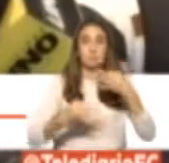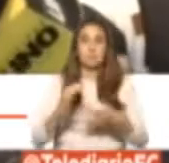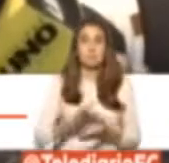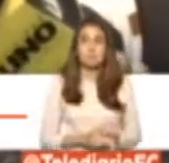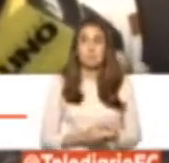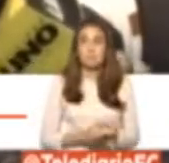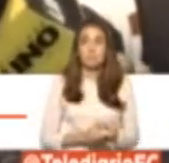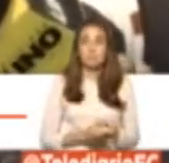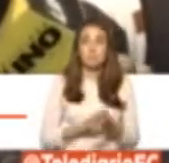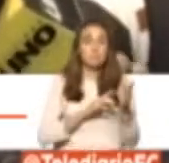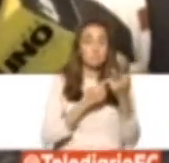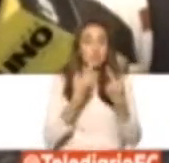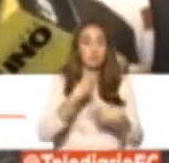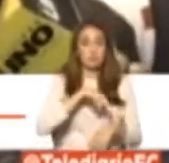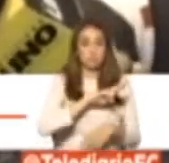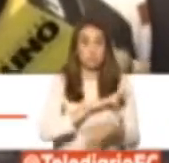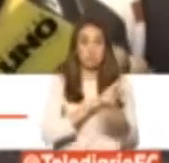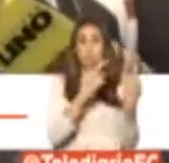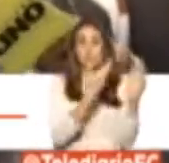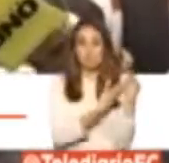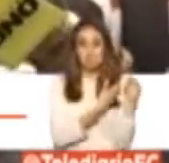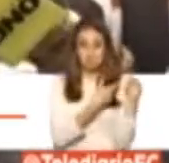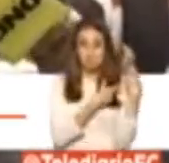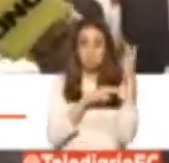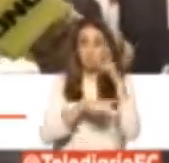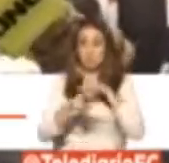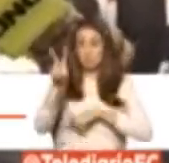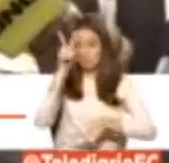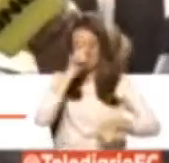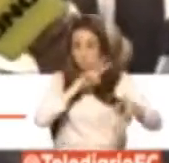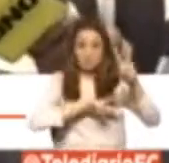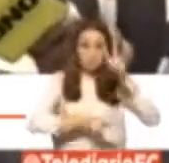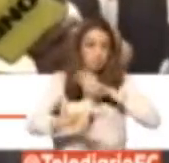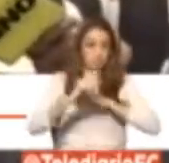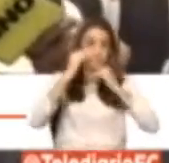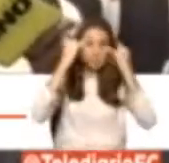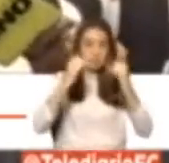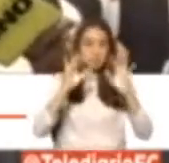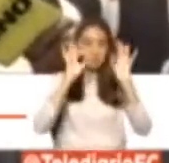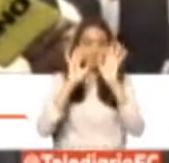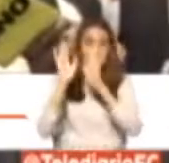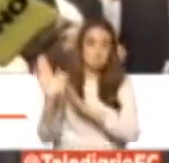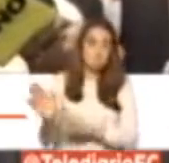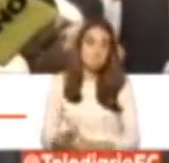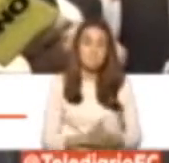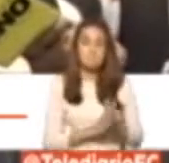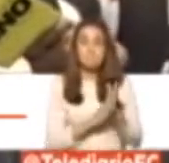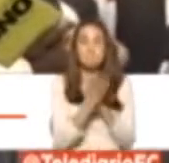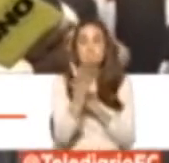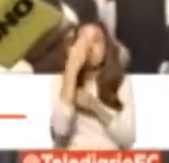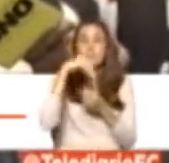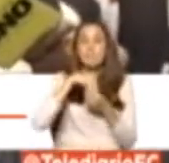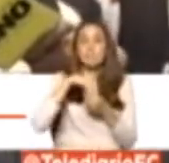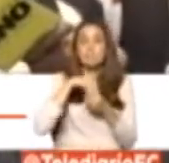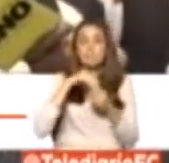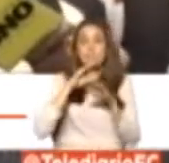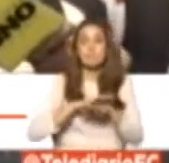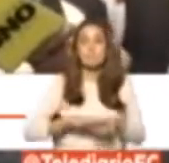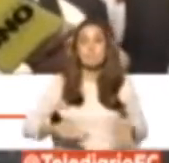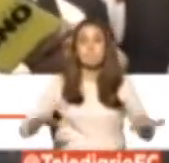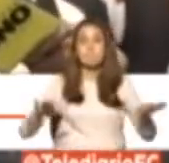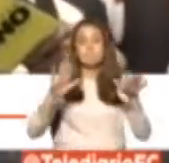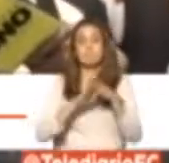Nuestra competencia es revisar las cuentas de los partidos respecto de los fondos públicos que han recibido a través del